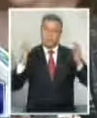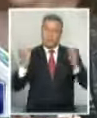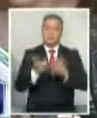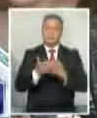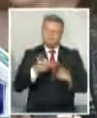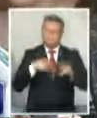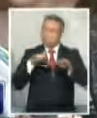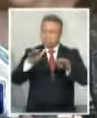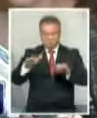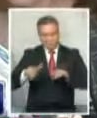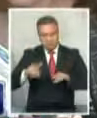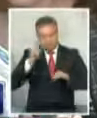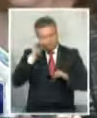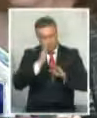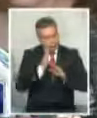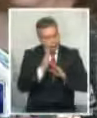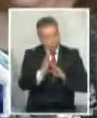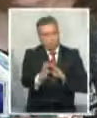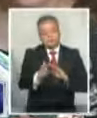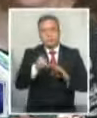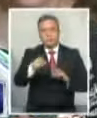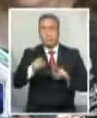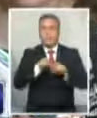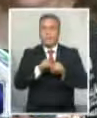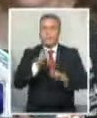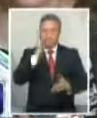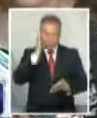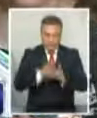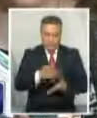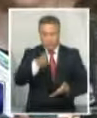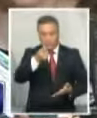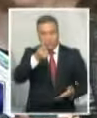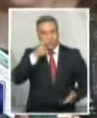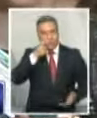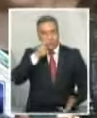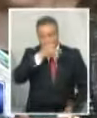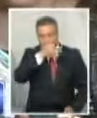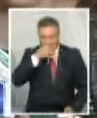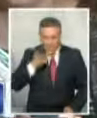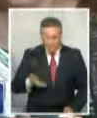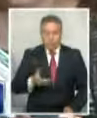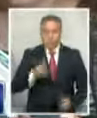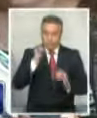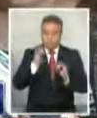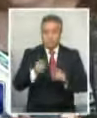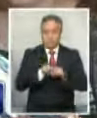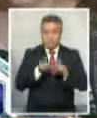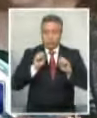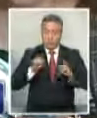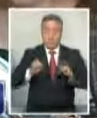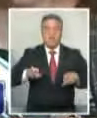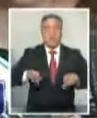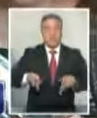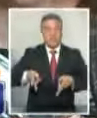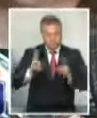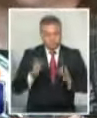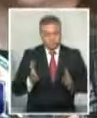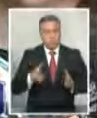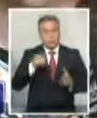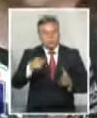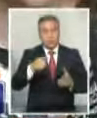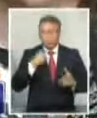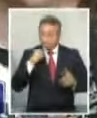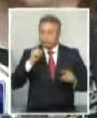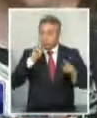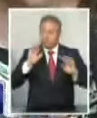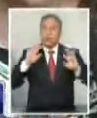misma línea en términos de poner fin al lucro, de erradicar el mercado de la educación como un derecho, son cosas que a pesar de los generales